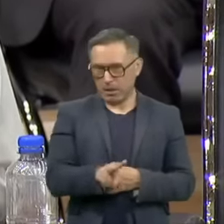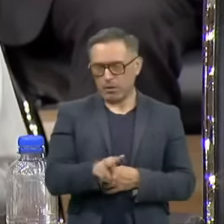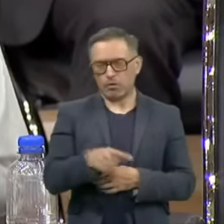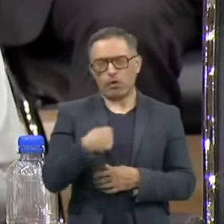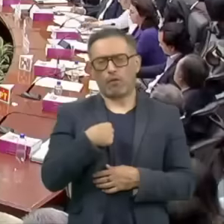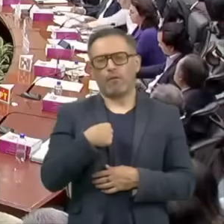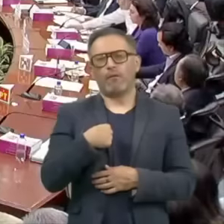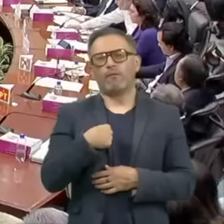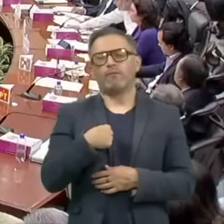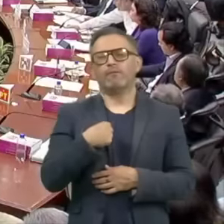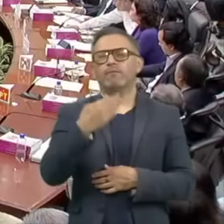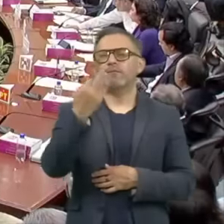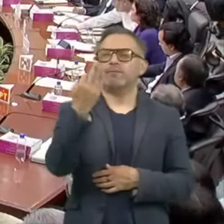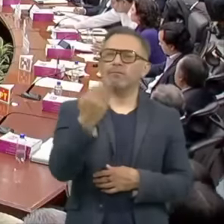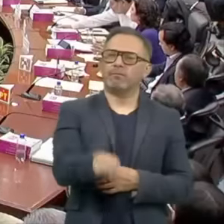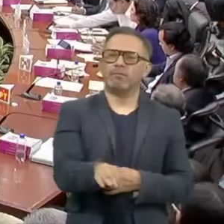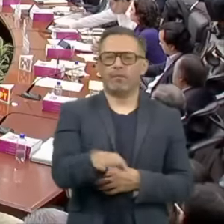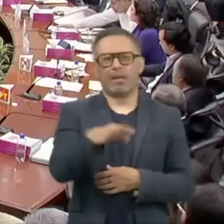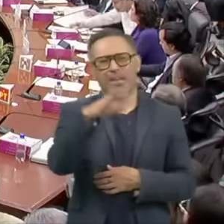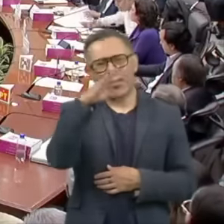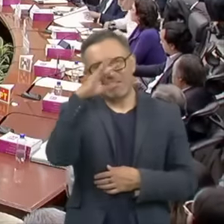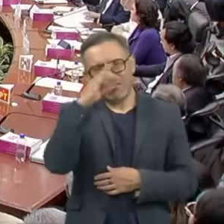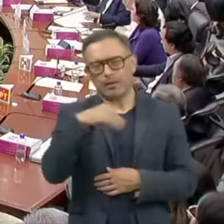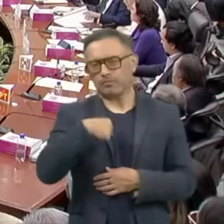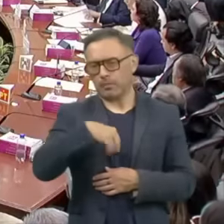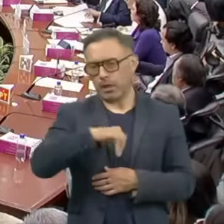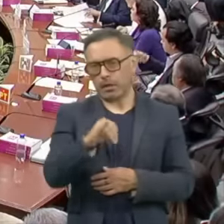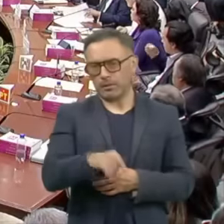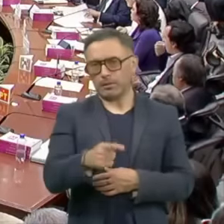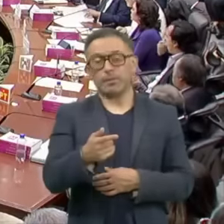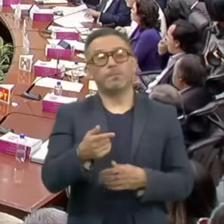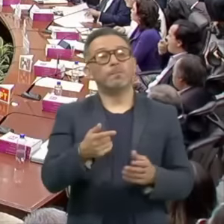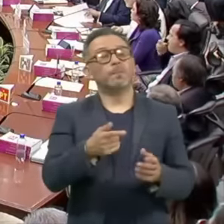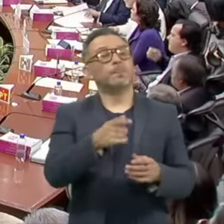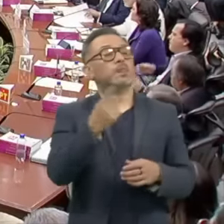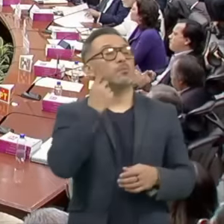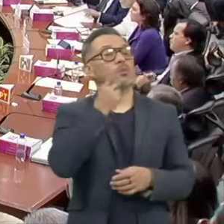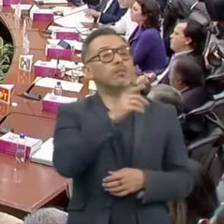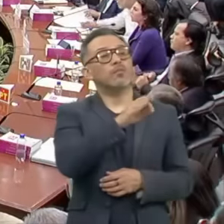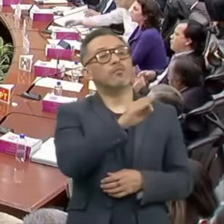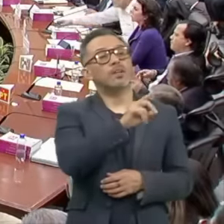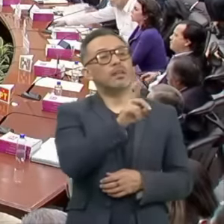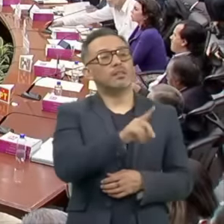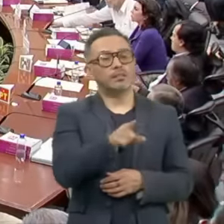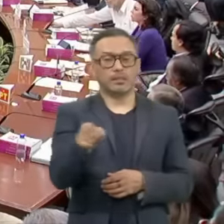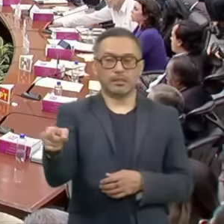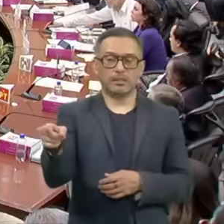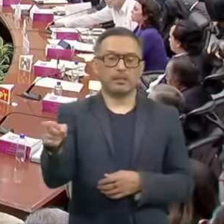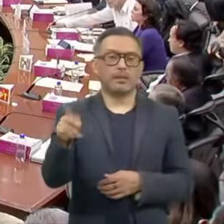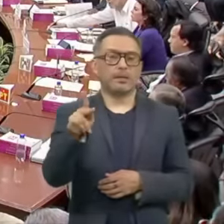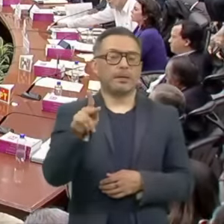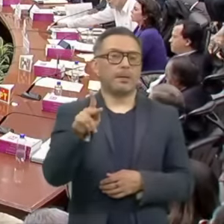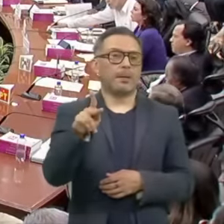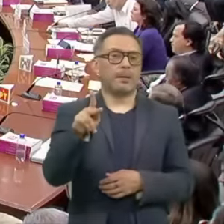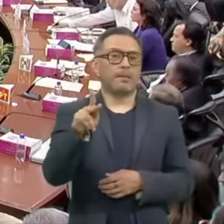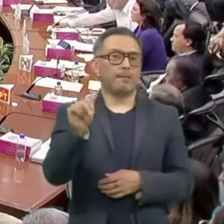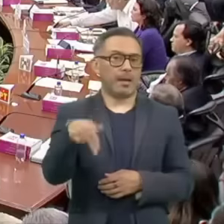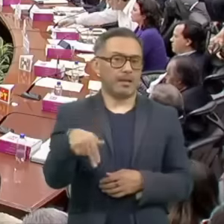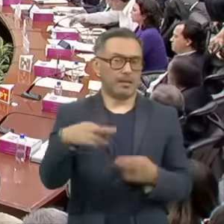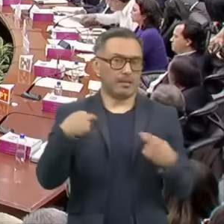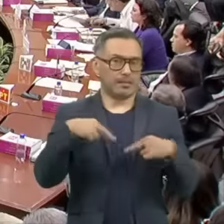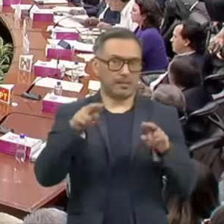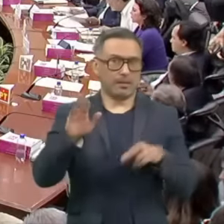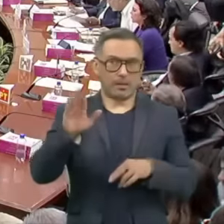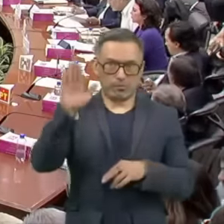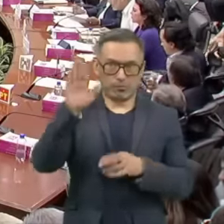fallar. Muchas gracias por su atención. Diputado Fernández Noroña, hay una moción de parte del representante del Partido Acción Nacional. ¿La acepta